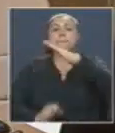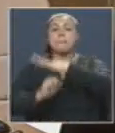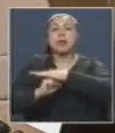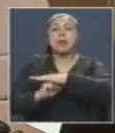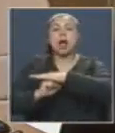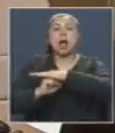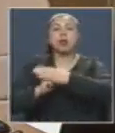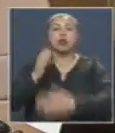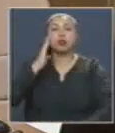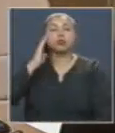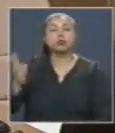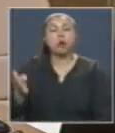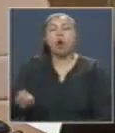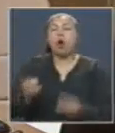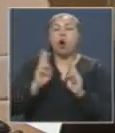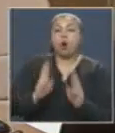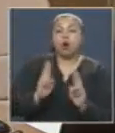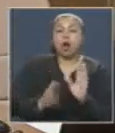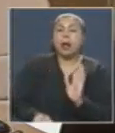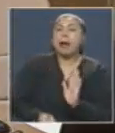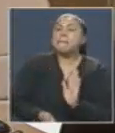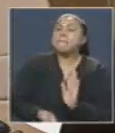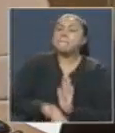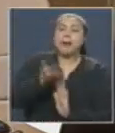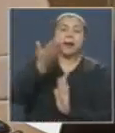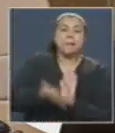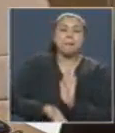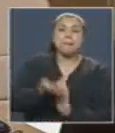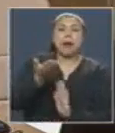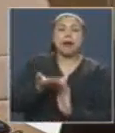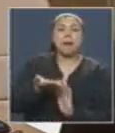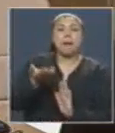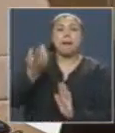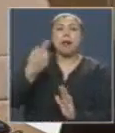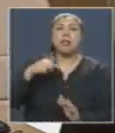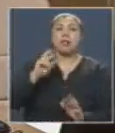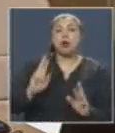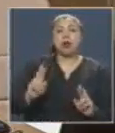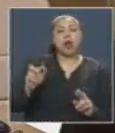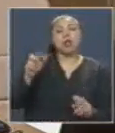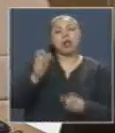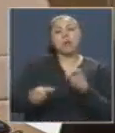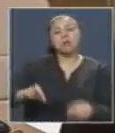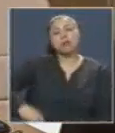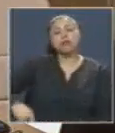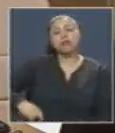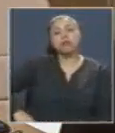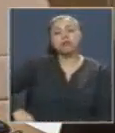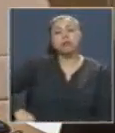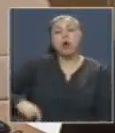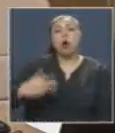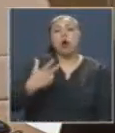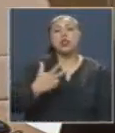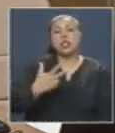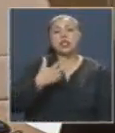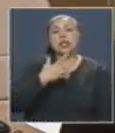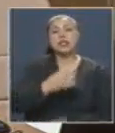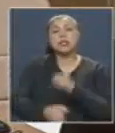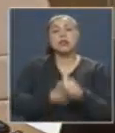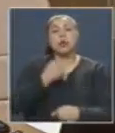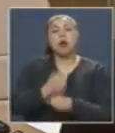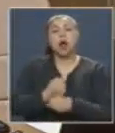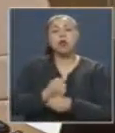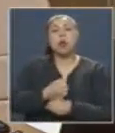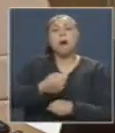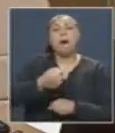ojalá fuera mucho más y ojalá no tuvieran que tener nuestros pensionados 85 años como propone el proyecto